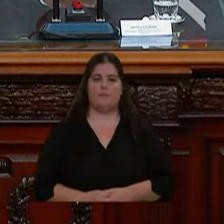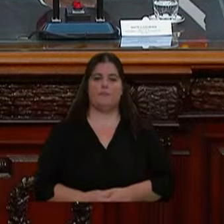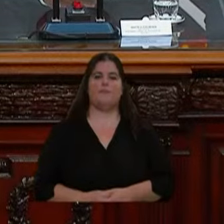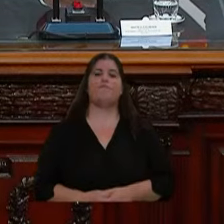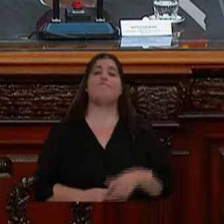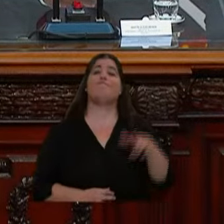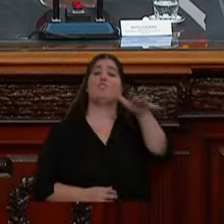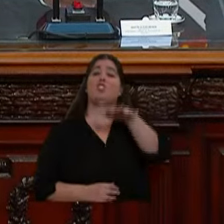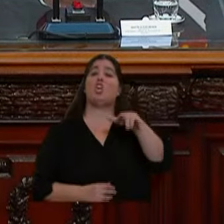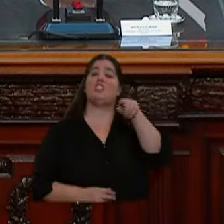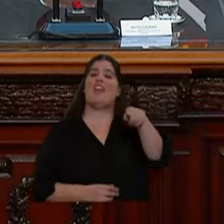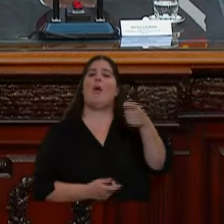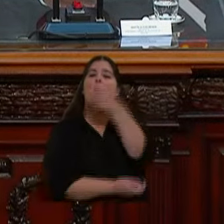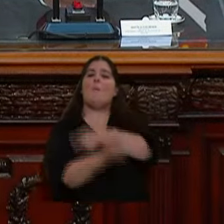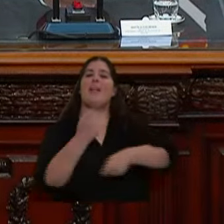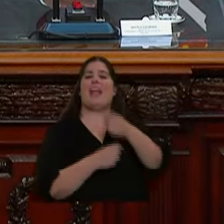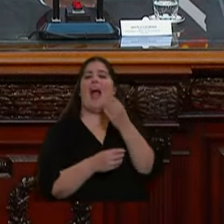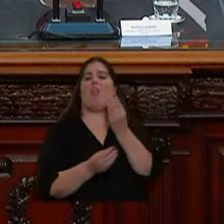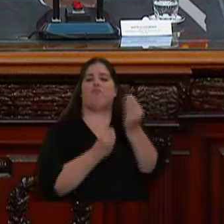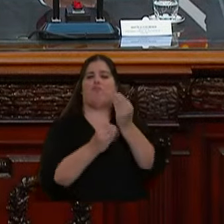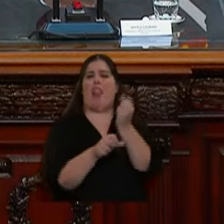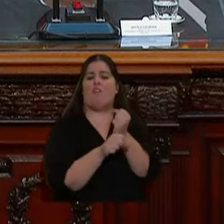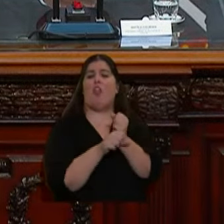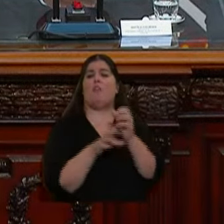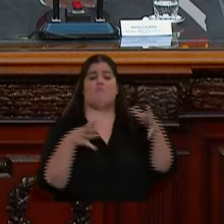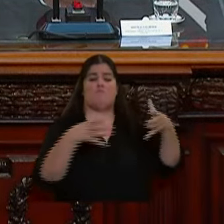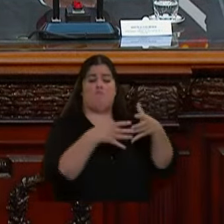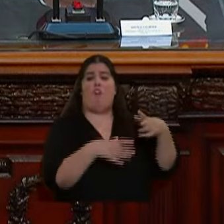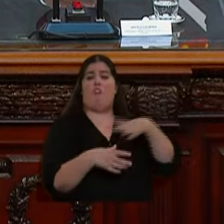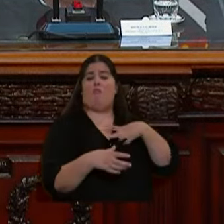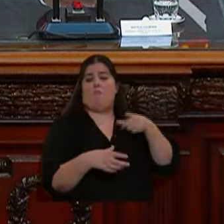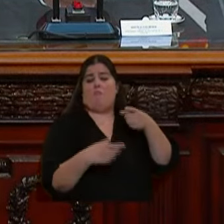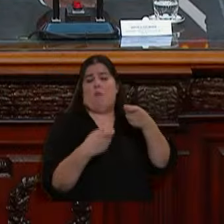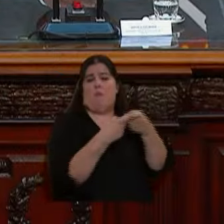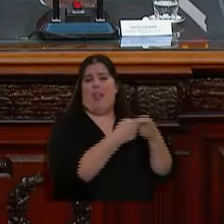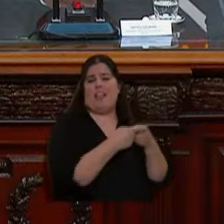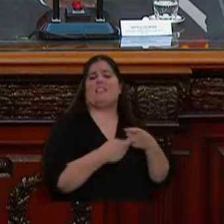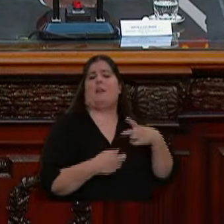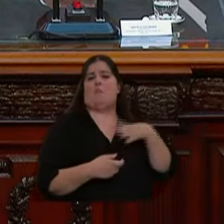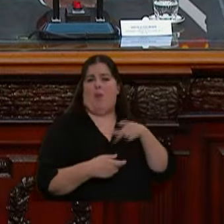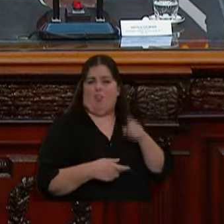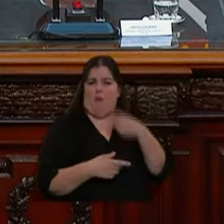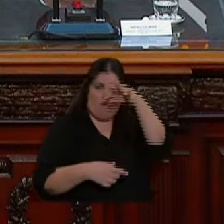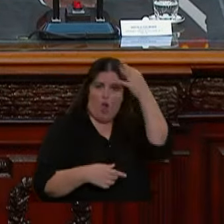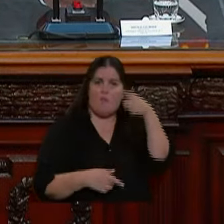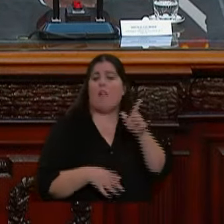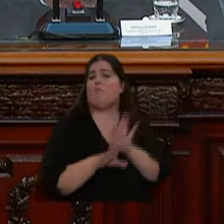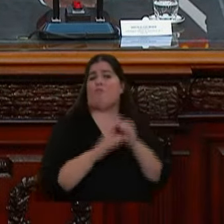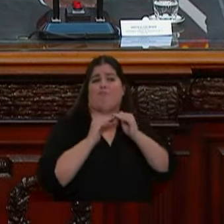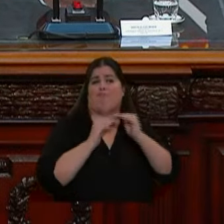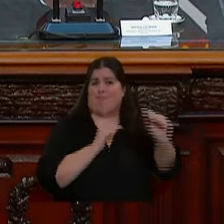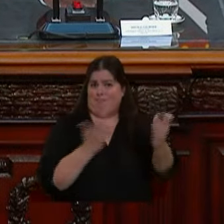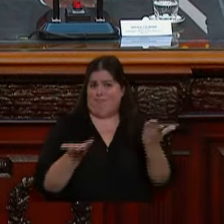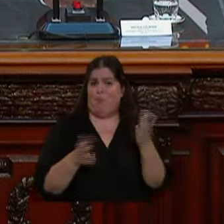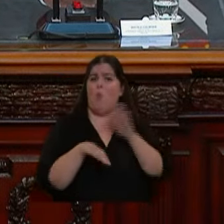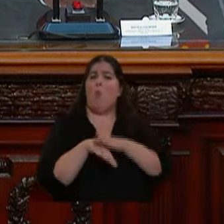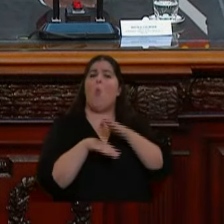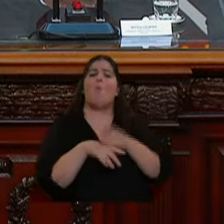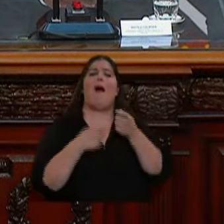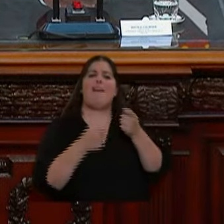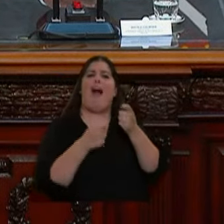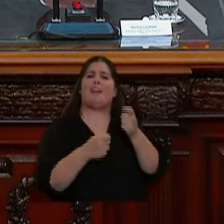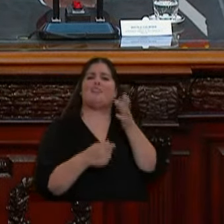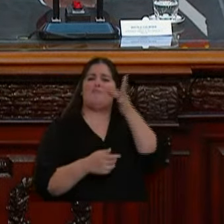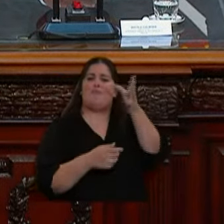Una sociedad con un mercado laboral donde el sector privado formal se encuentra congelado, que producto de la rigidez y sus altos costos